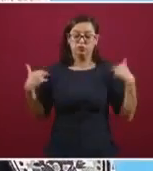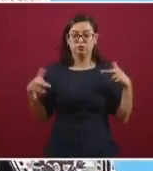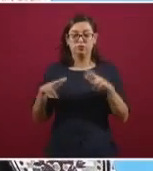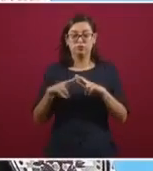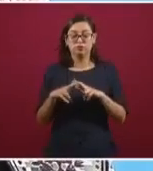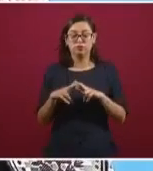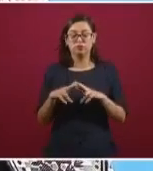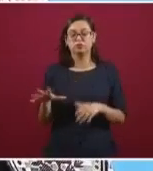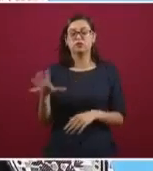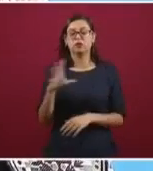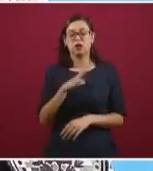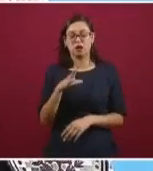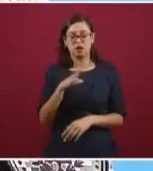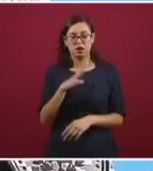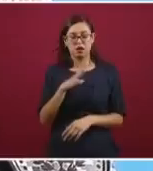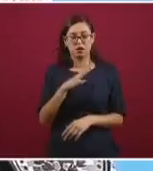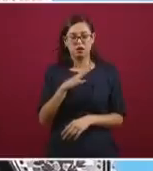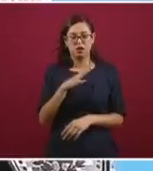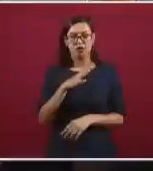tenemos actualmente